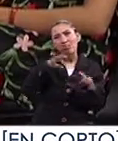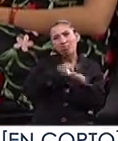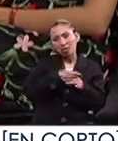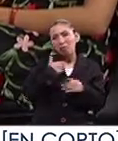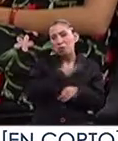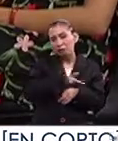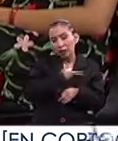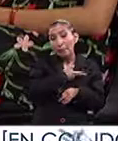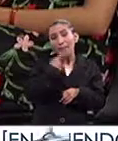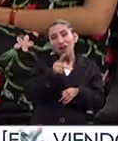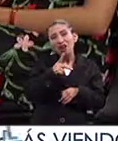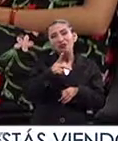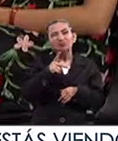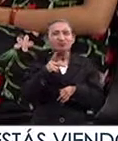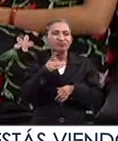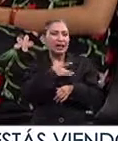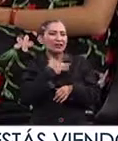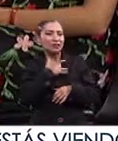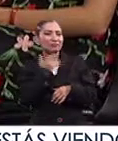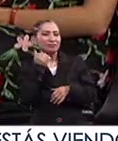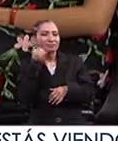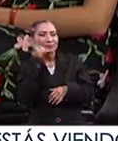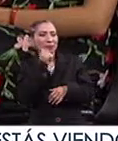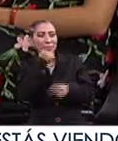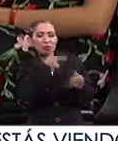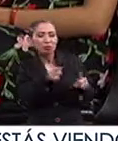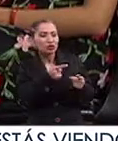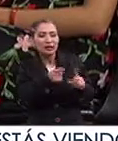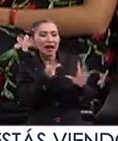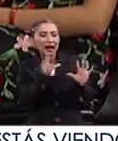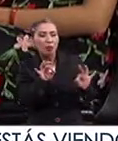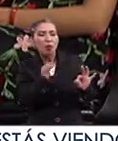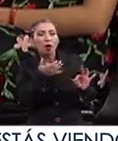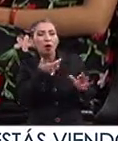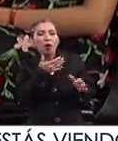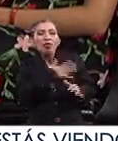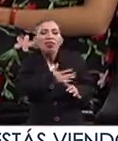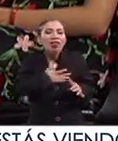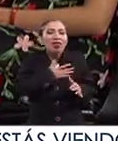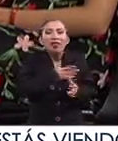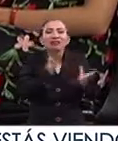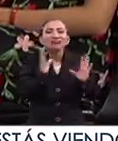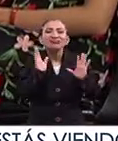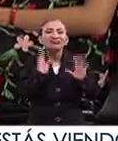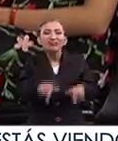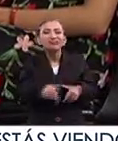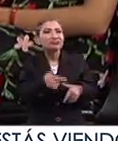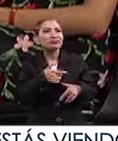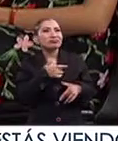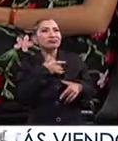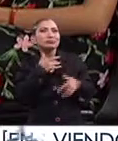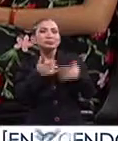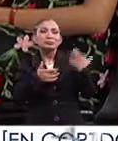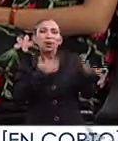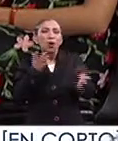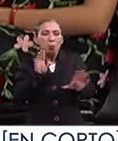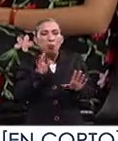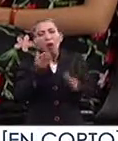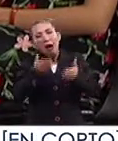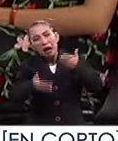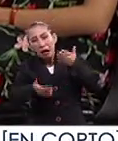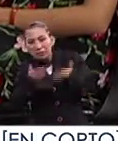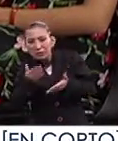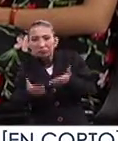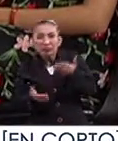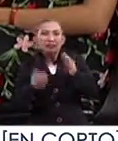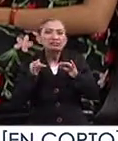todas maneras siento que finalmente la música no me causó mucho placer, me hizo en ciertos